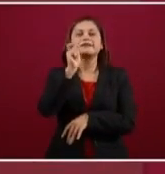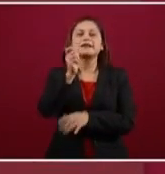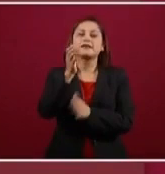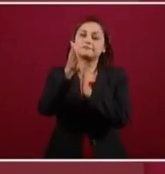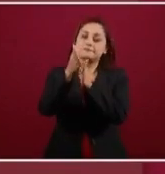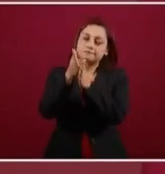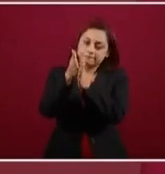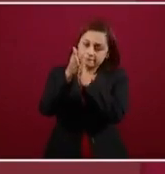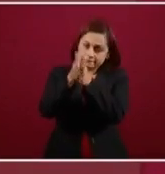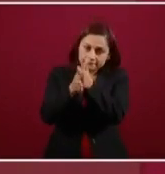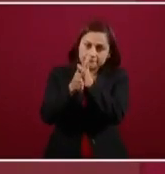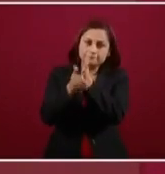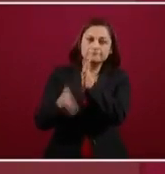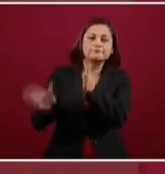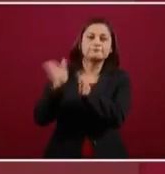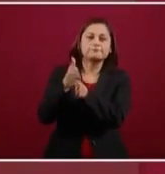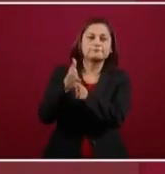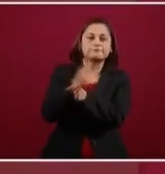parteaguas.